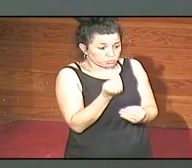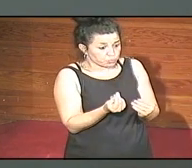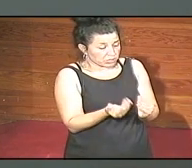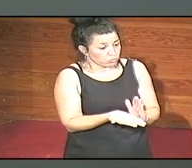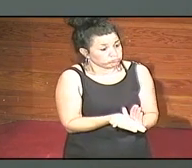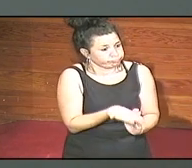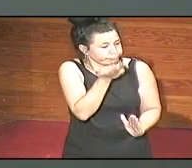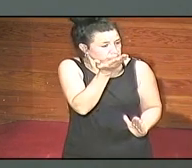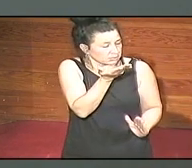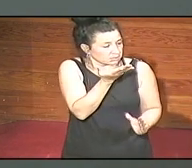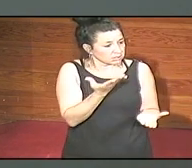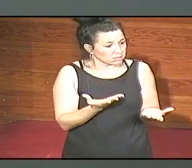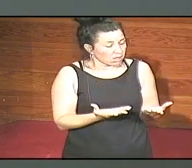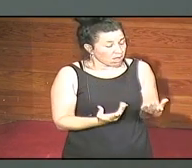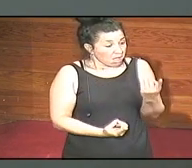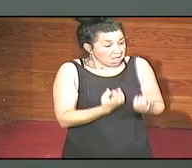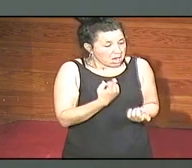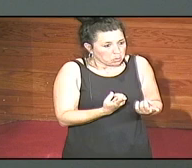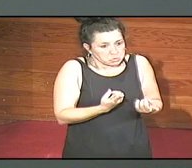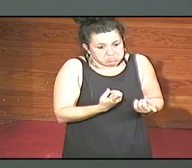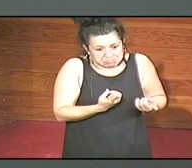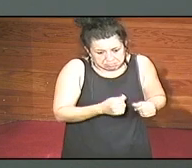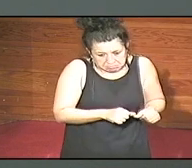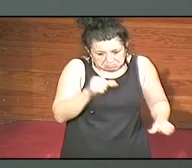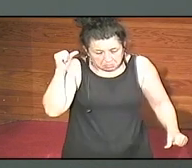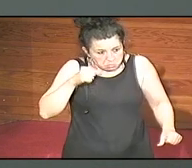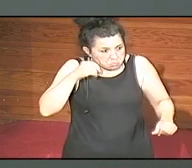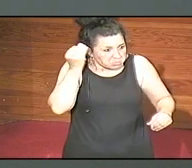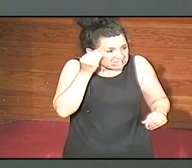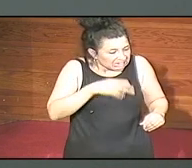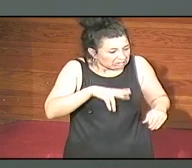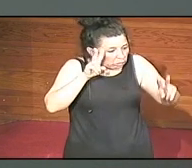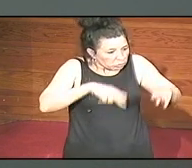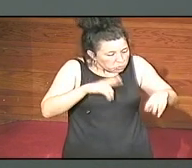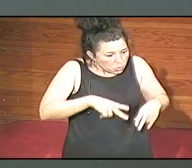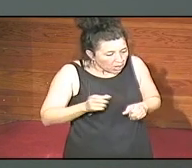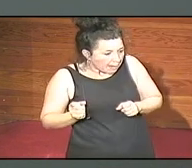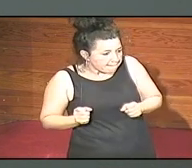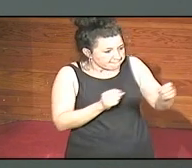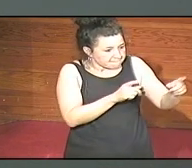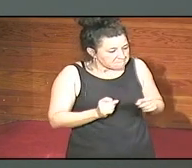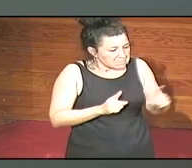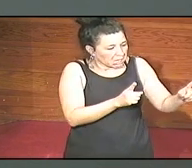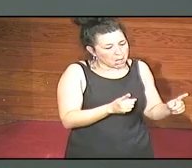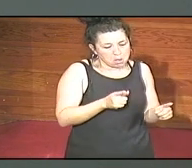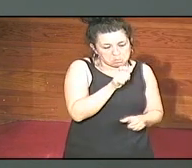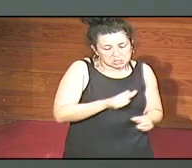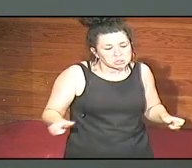que ni en la vida se habrían pensado migrar tipos que estaban trabajando de guías de turistas